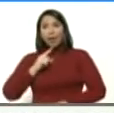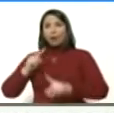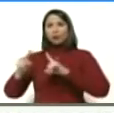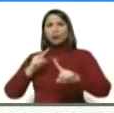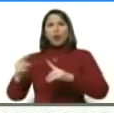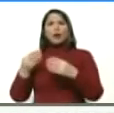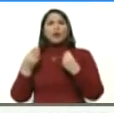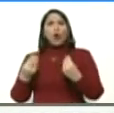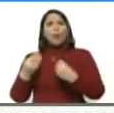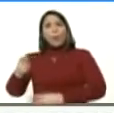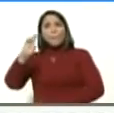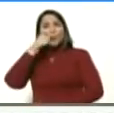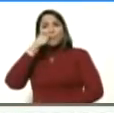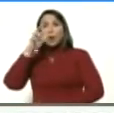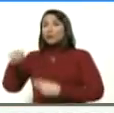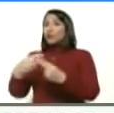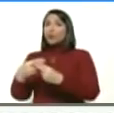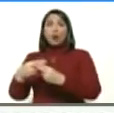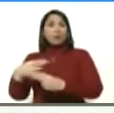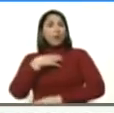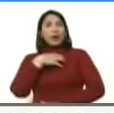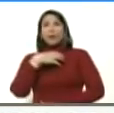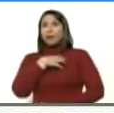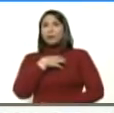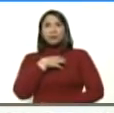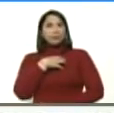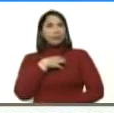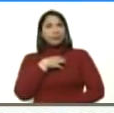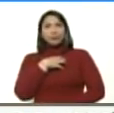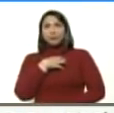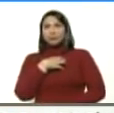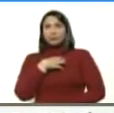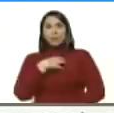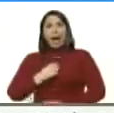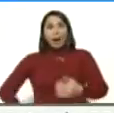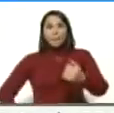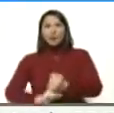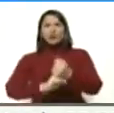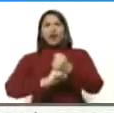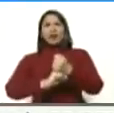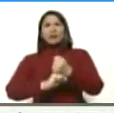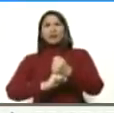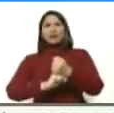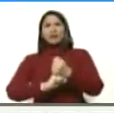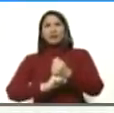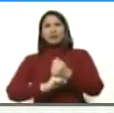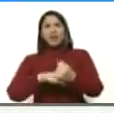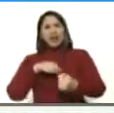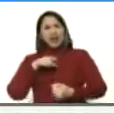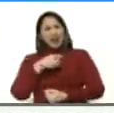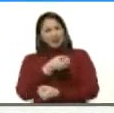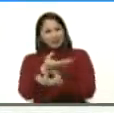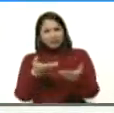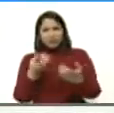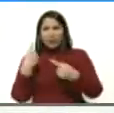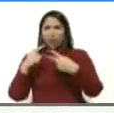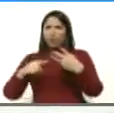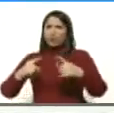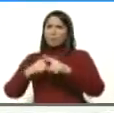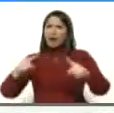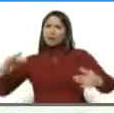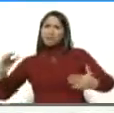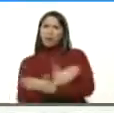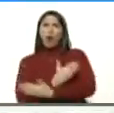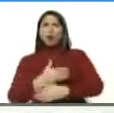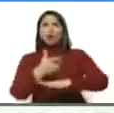como custodio. Nunca jamás puede prestarse para ardides de esta naturaleza para derrocar